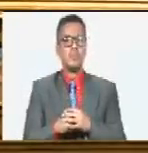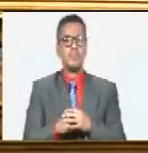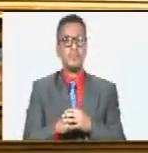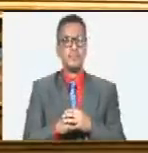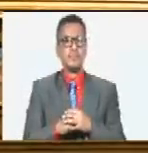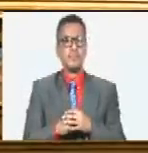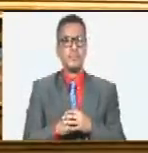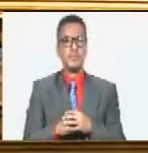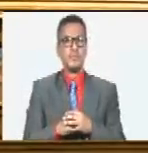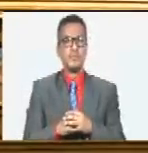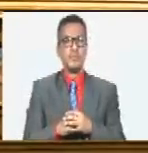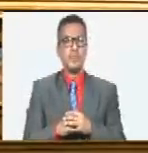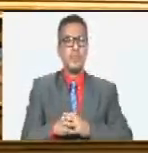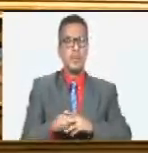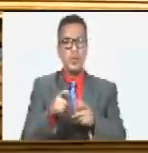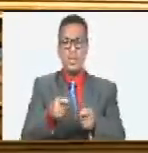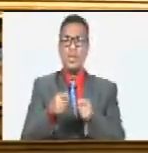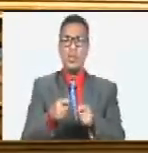Yo voy a tratar de